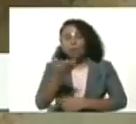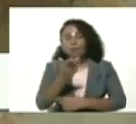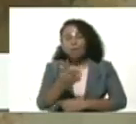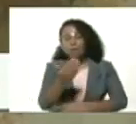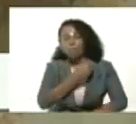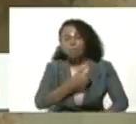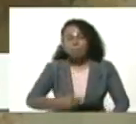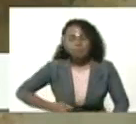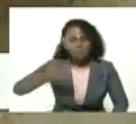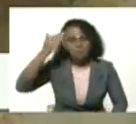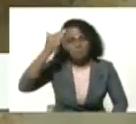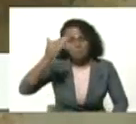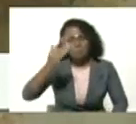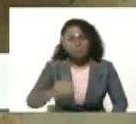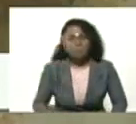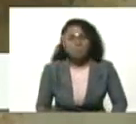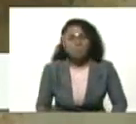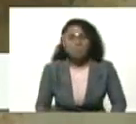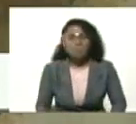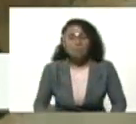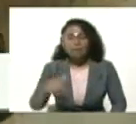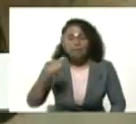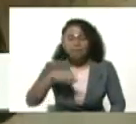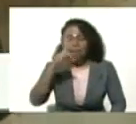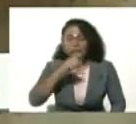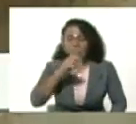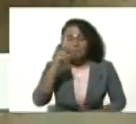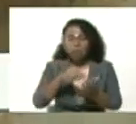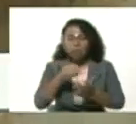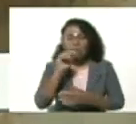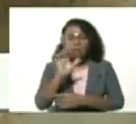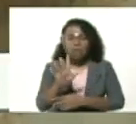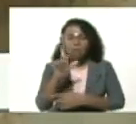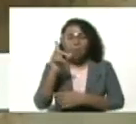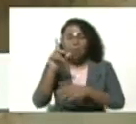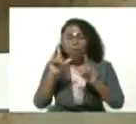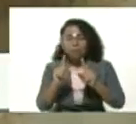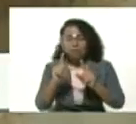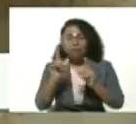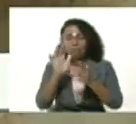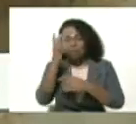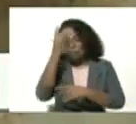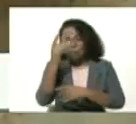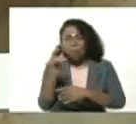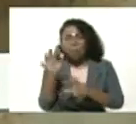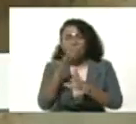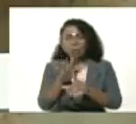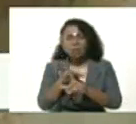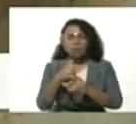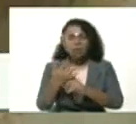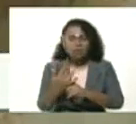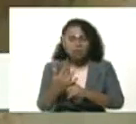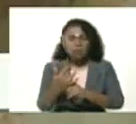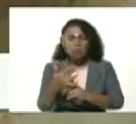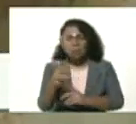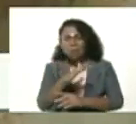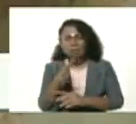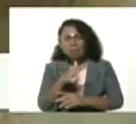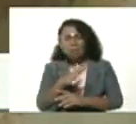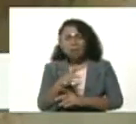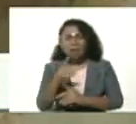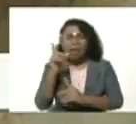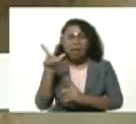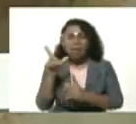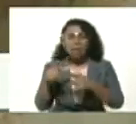presidente. Aquí en el año 2005, el 11 de febrero, hubo una situación similar. En los sectores Loma